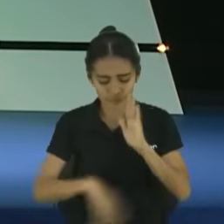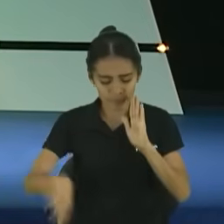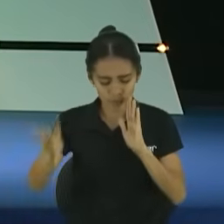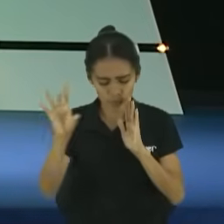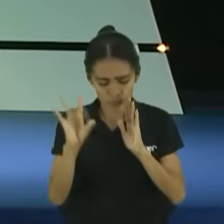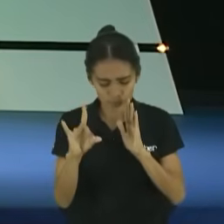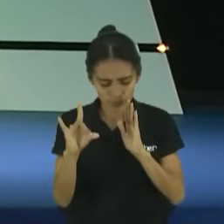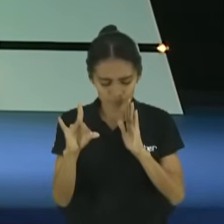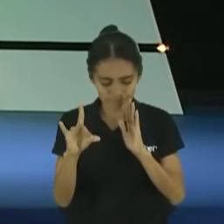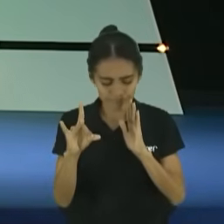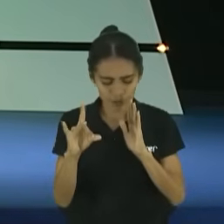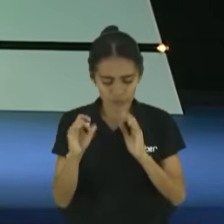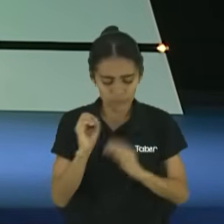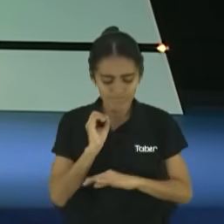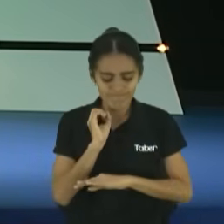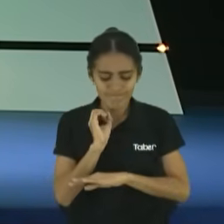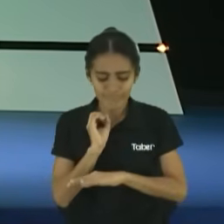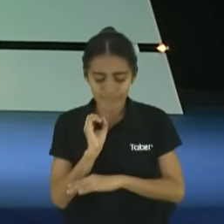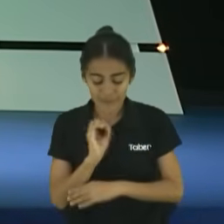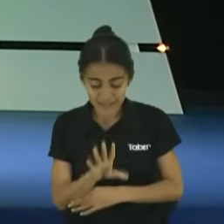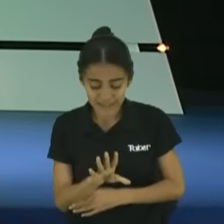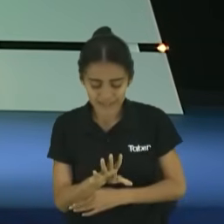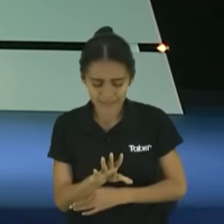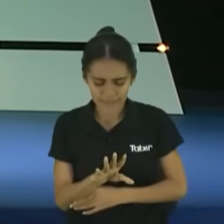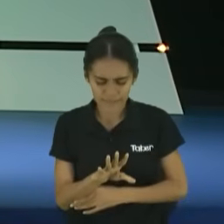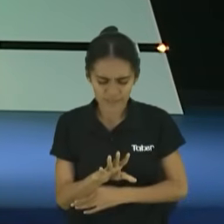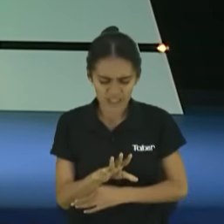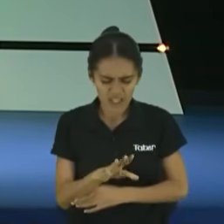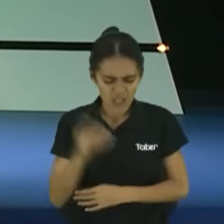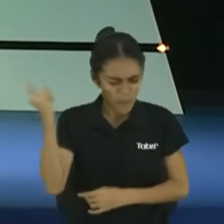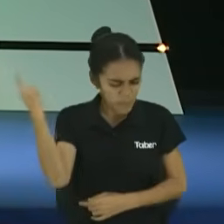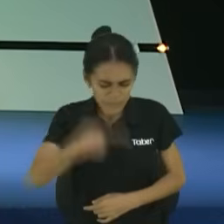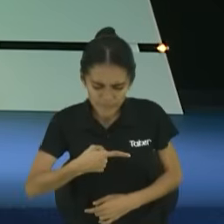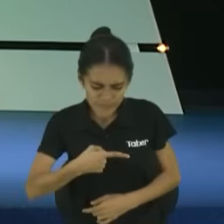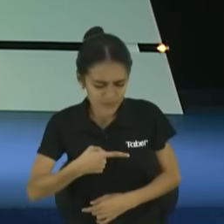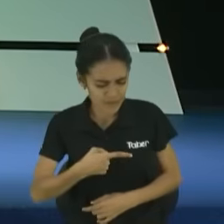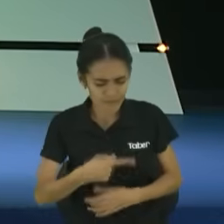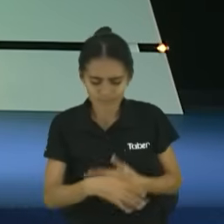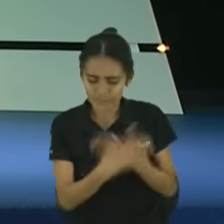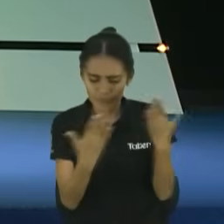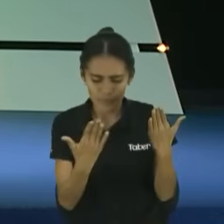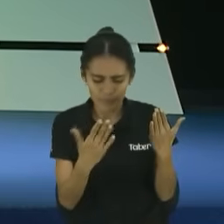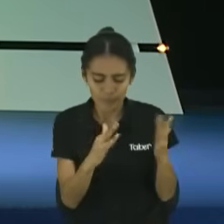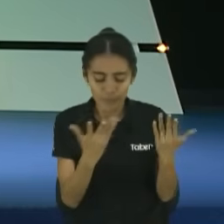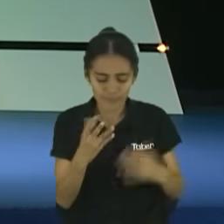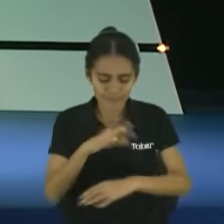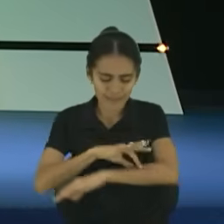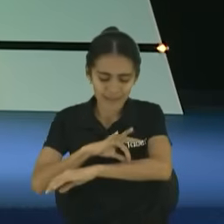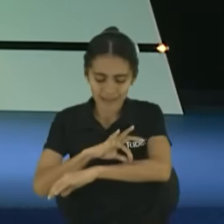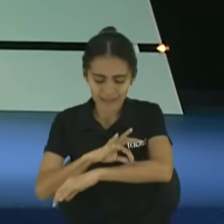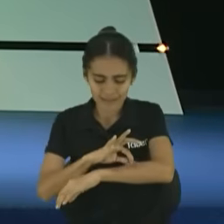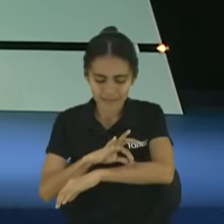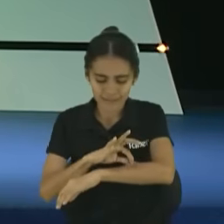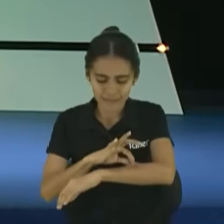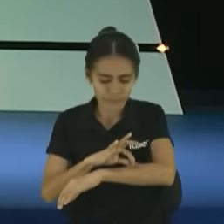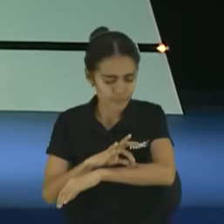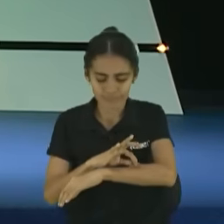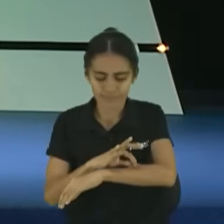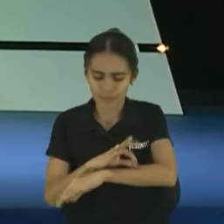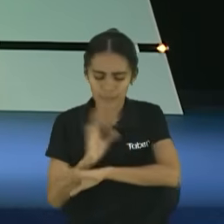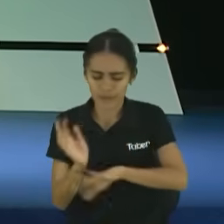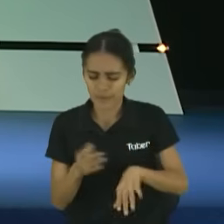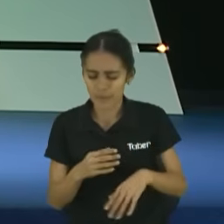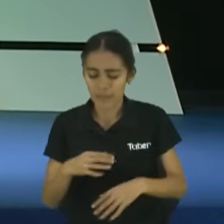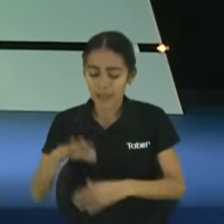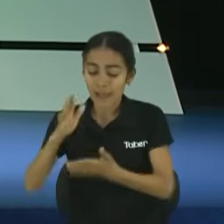ninguna condenación hay para los que están en Cristo Jesús, los que no andan conforme a la carne, sino conforme al Espíritu. Andar